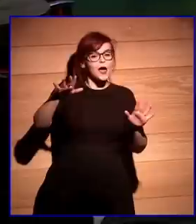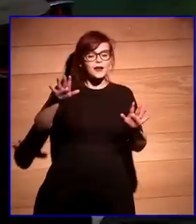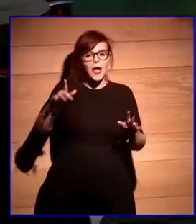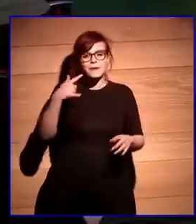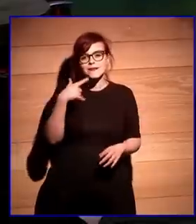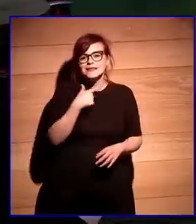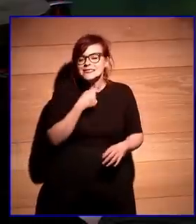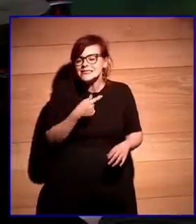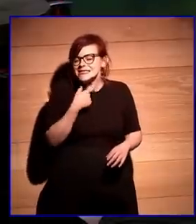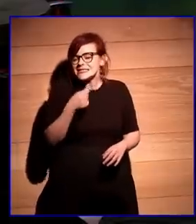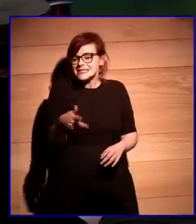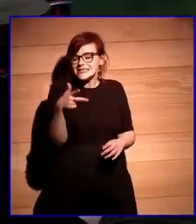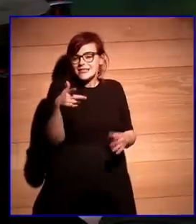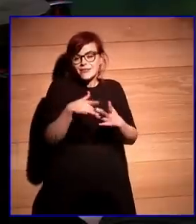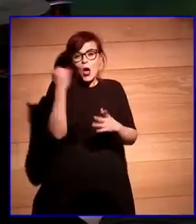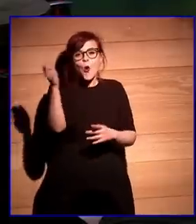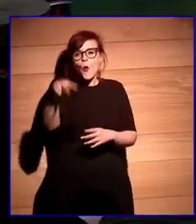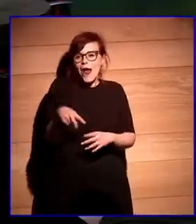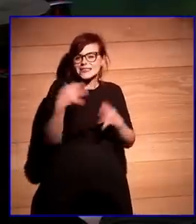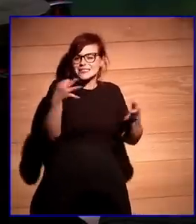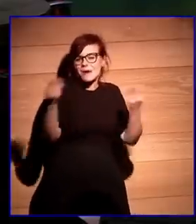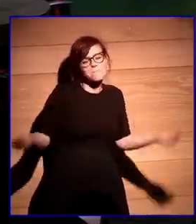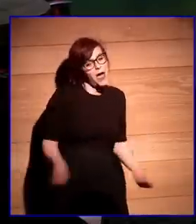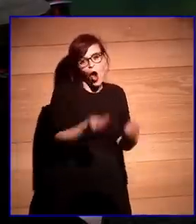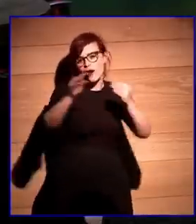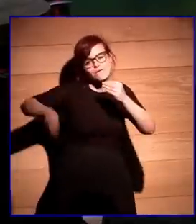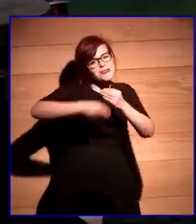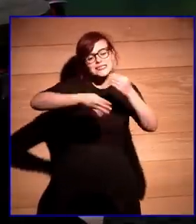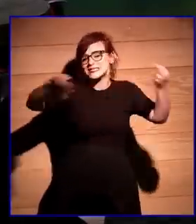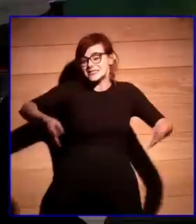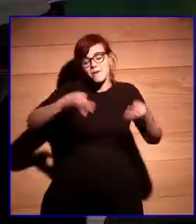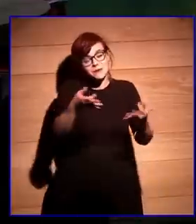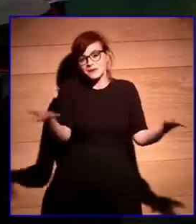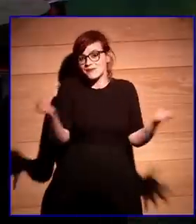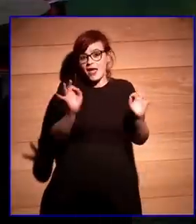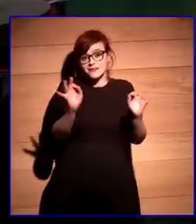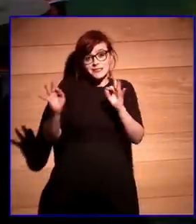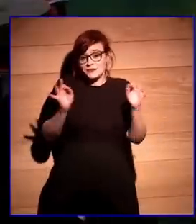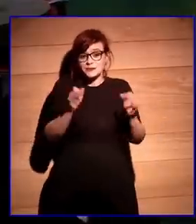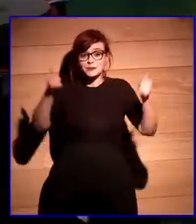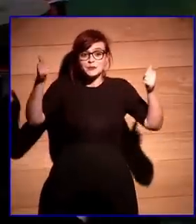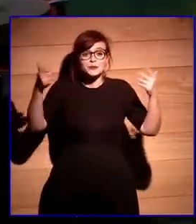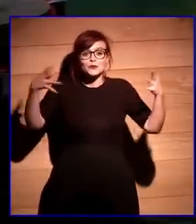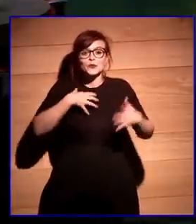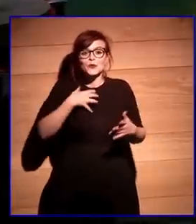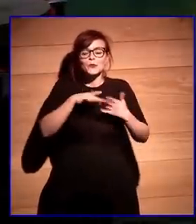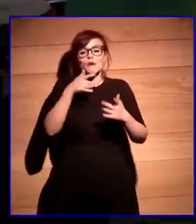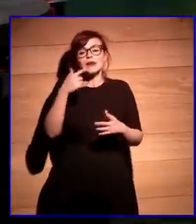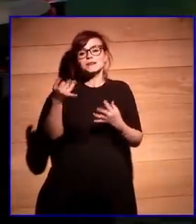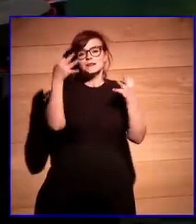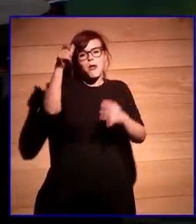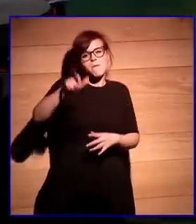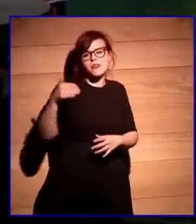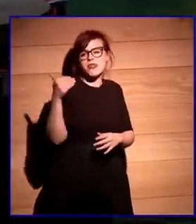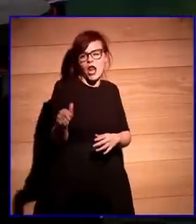hay chiste, por brillante que sea, que Juan no pueda mejorar. No puede mejorar, siempre te lo hace. Siempre te lo hace. Es verdad que en eso ejerce mucho de villano